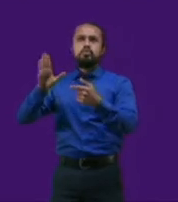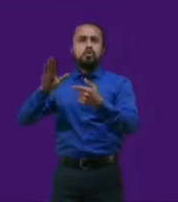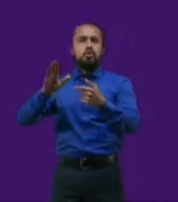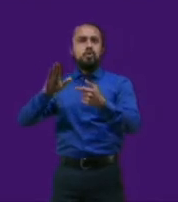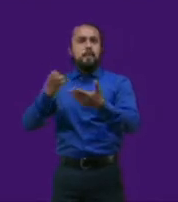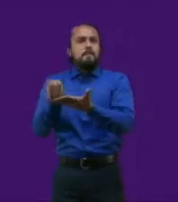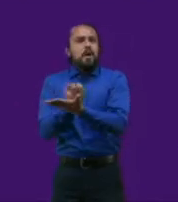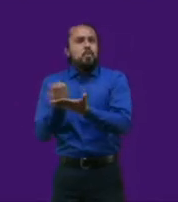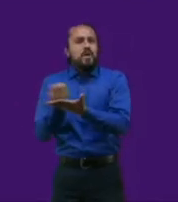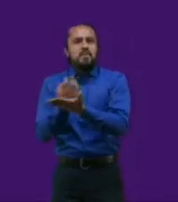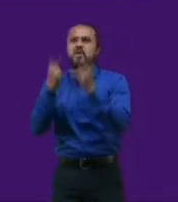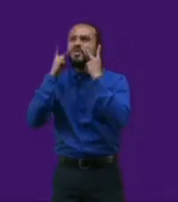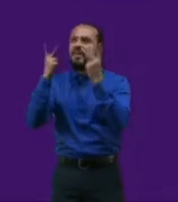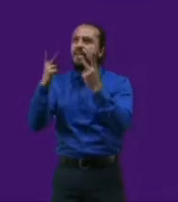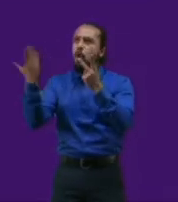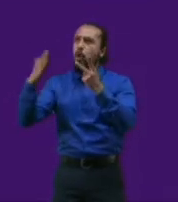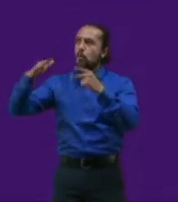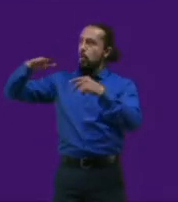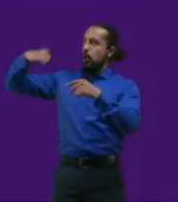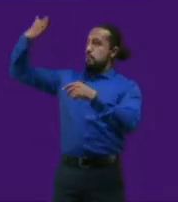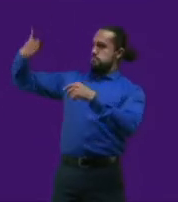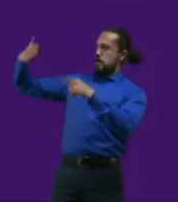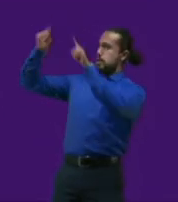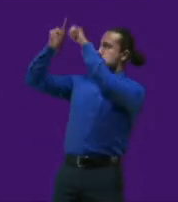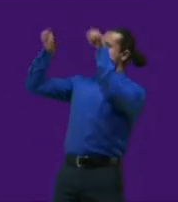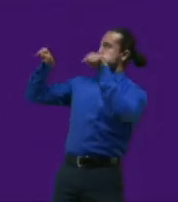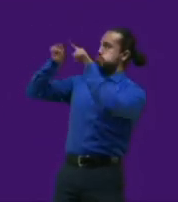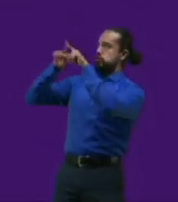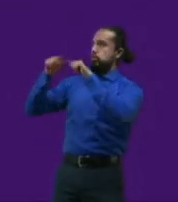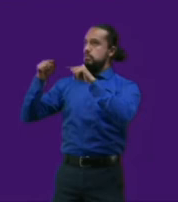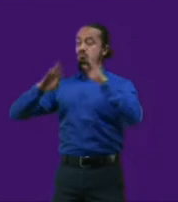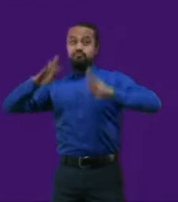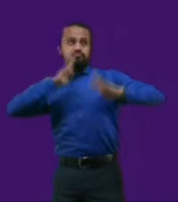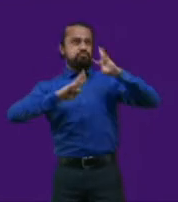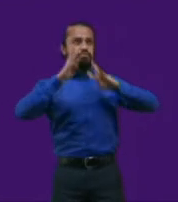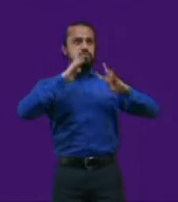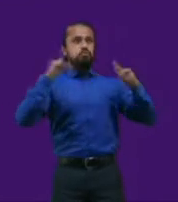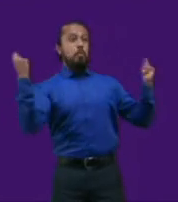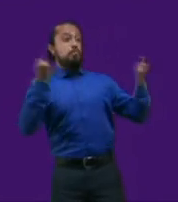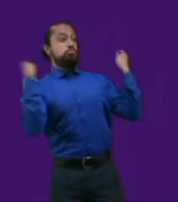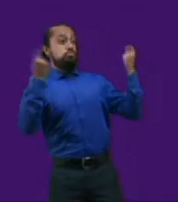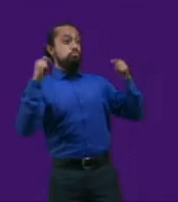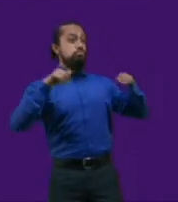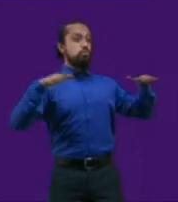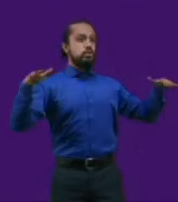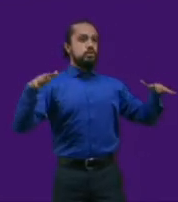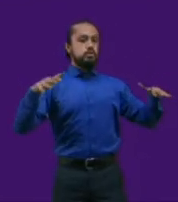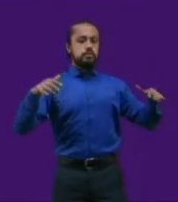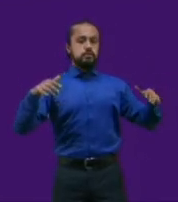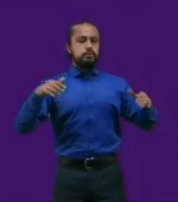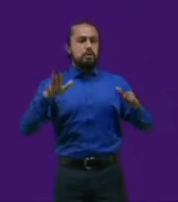se verían las pantallas, pintar todo y ponerse en las manos a un usuario, un dueño de restaurante y decirle, oye, esto te agrega